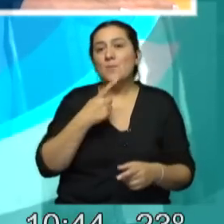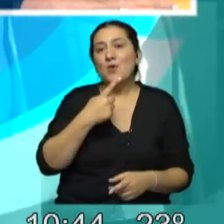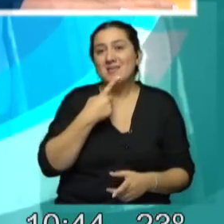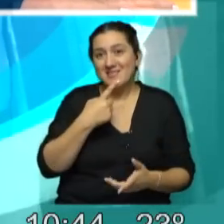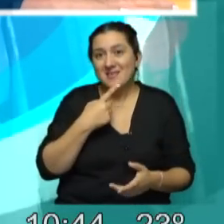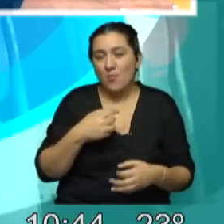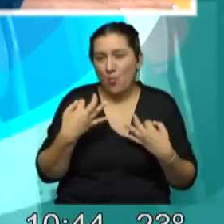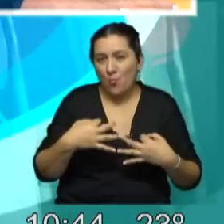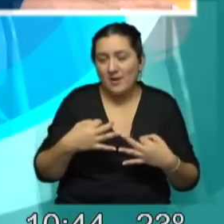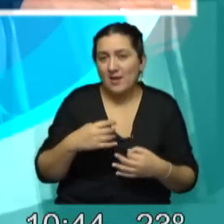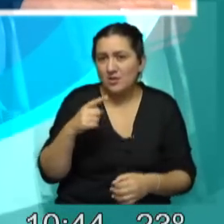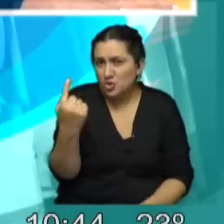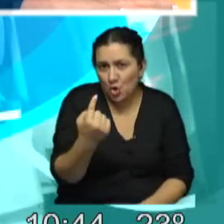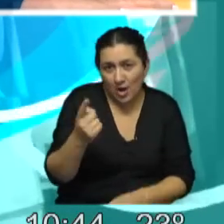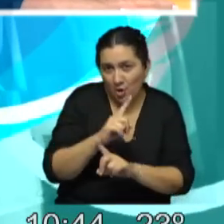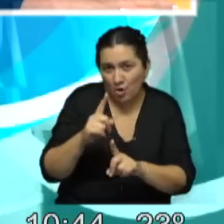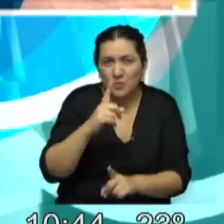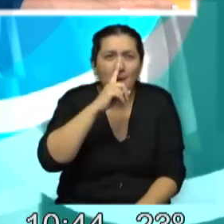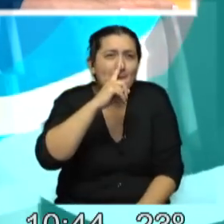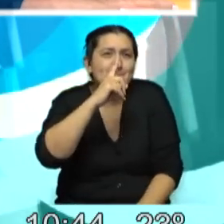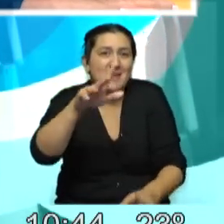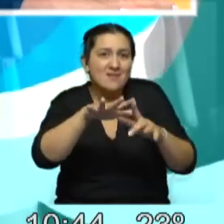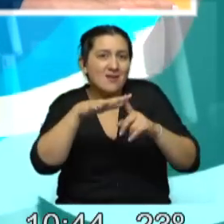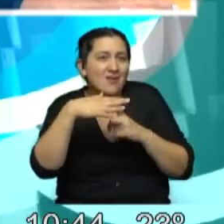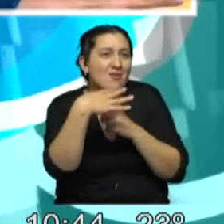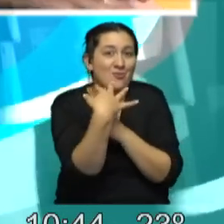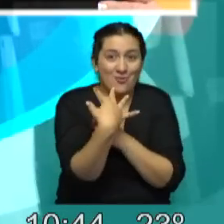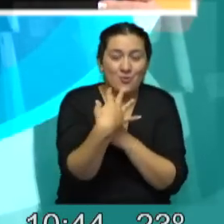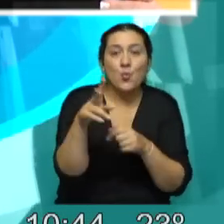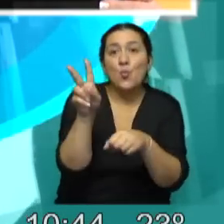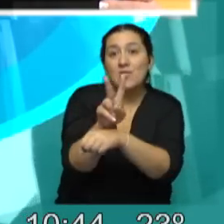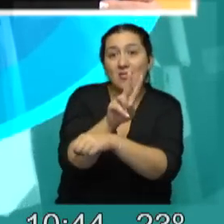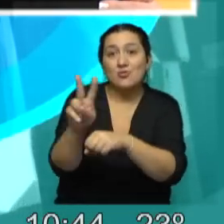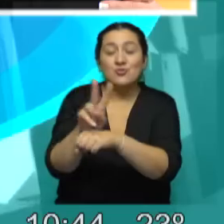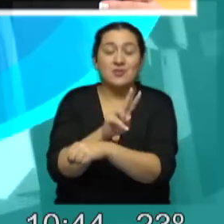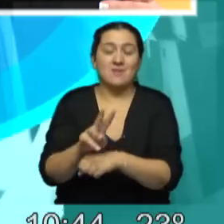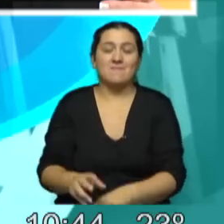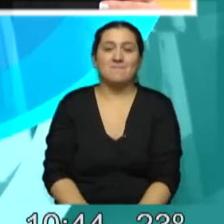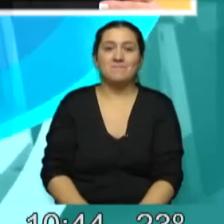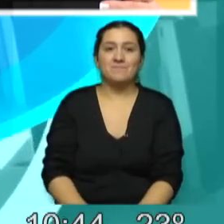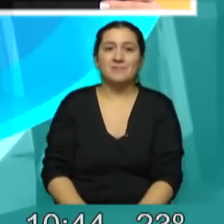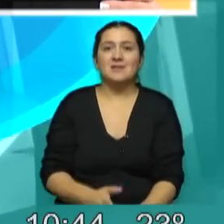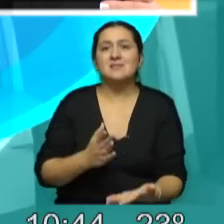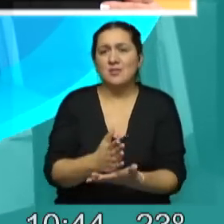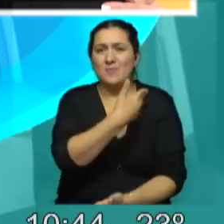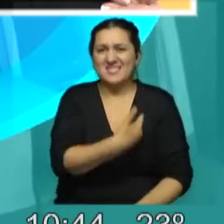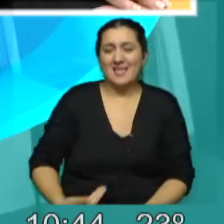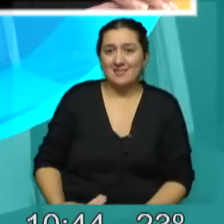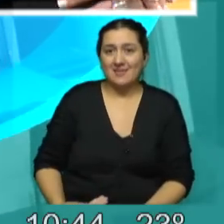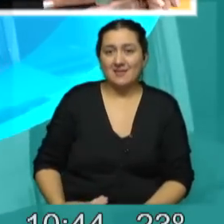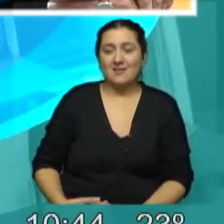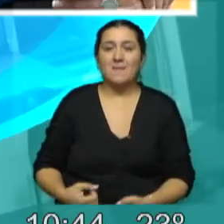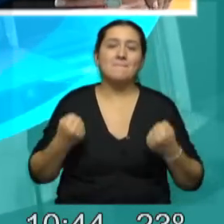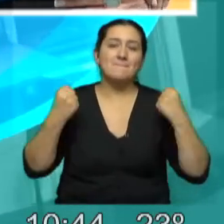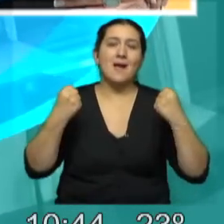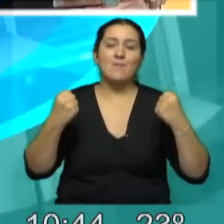no estás sola Carolina somos miles rodeándote cuidándote y dispuestos a ponerte en el lugar que te mereces siendo presidenta arriba